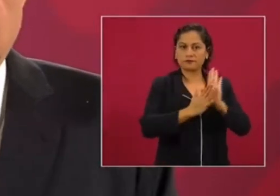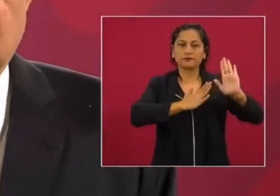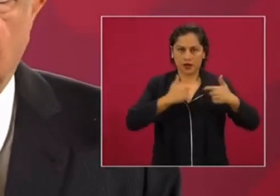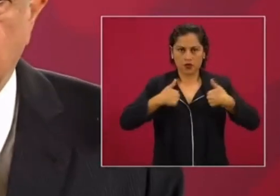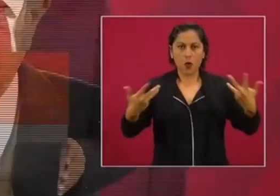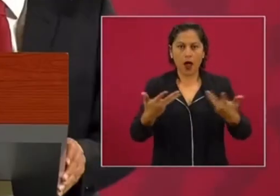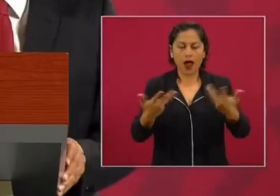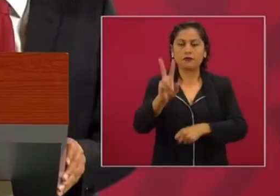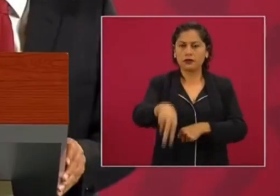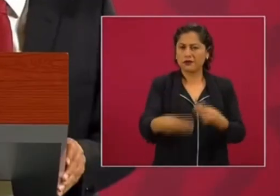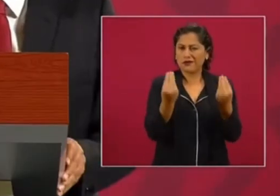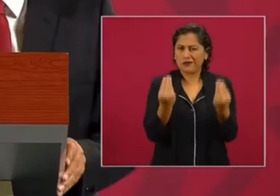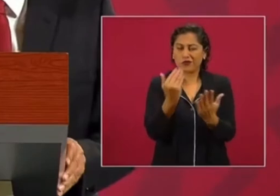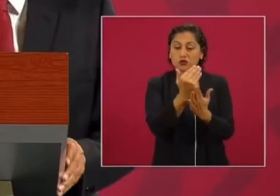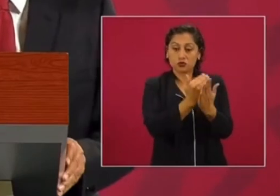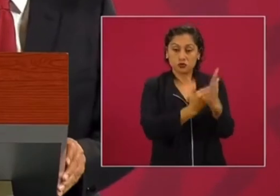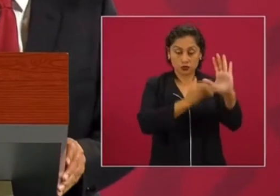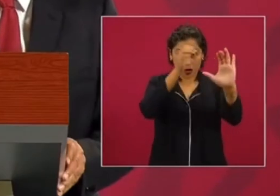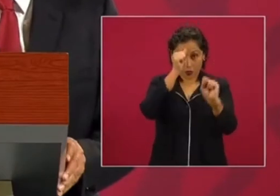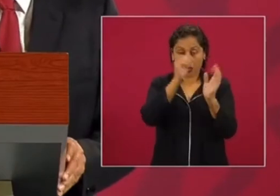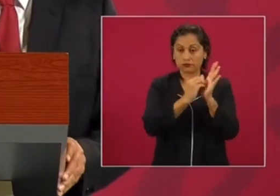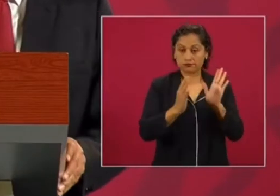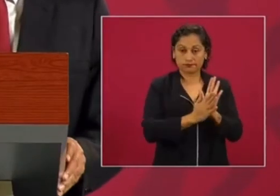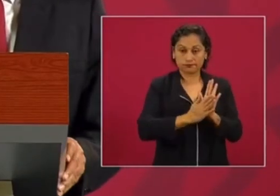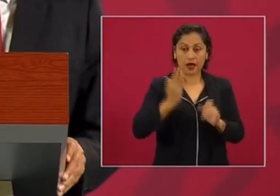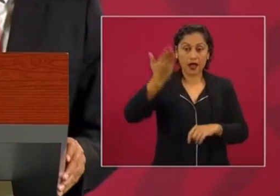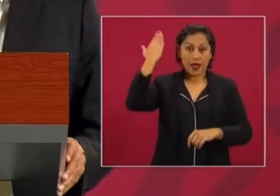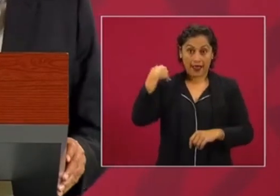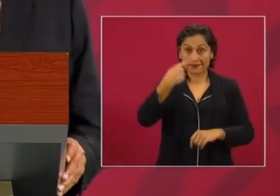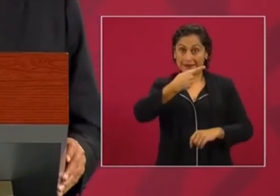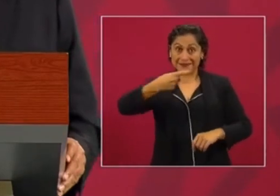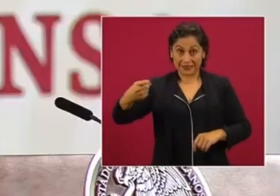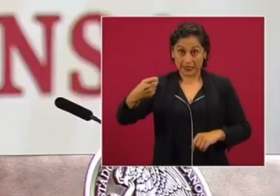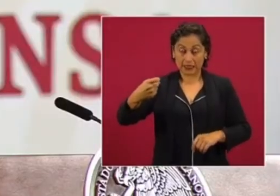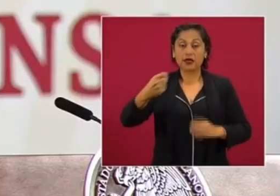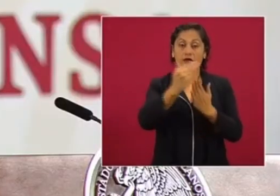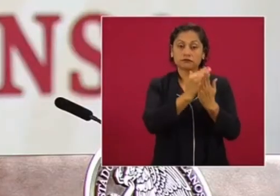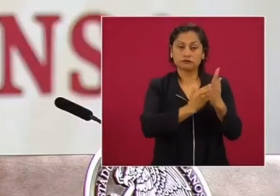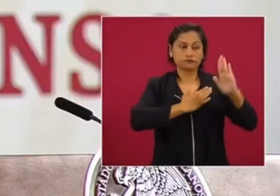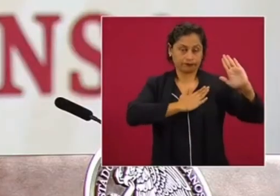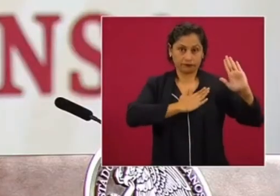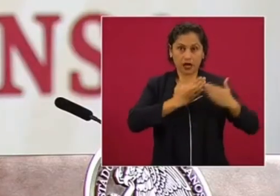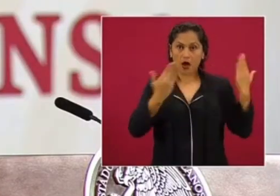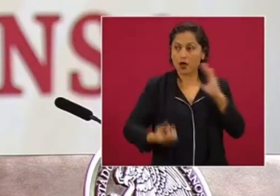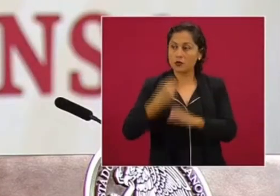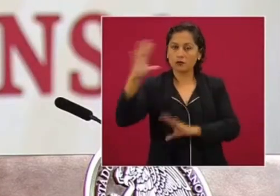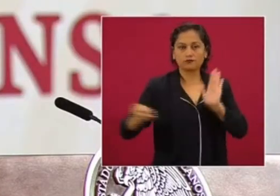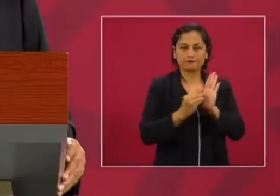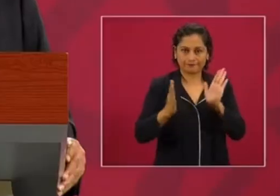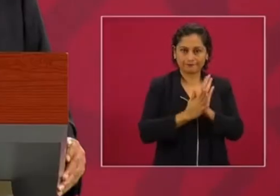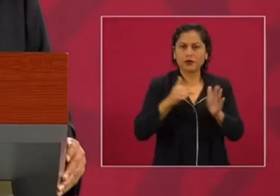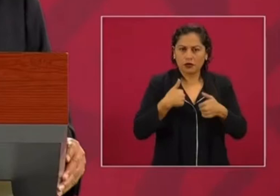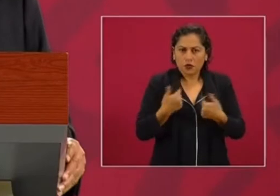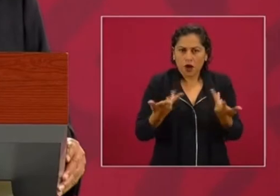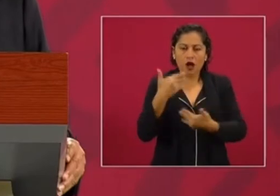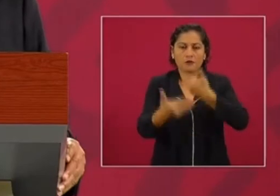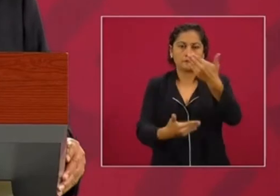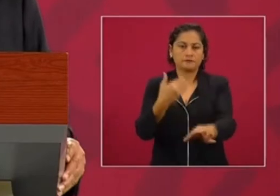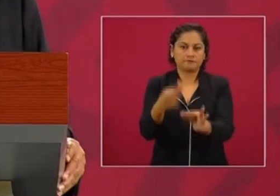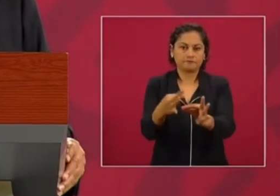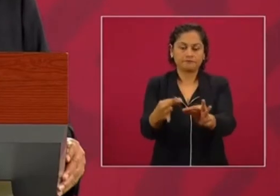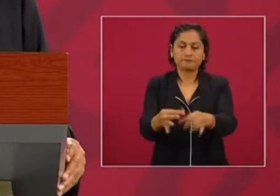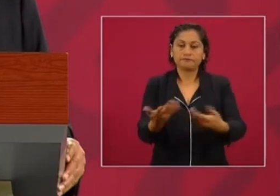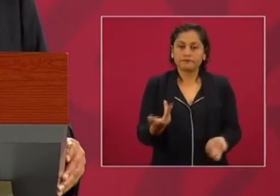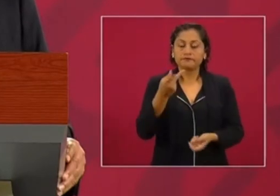muchos compromisos que no están en los 100 compromisos que hice en el Zócalo, y vamos bastante bien, a pesar del